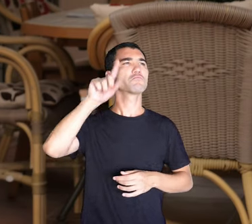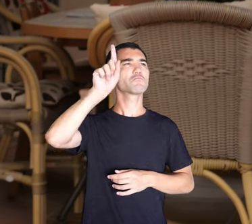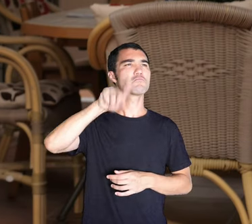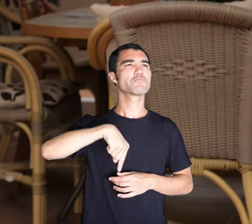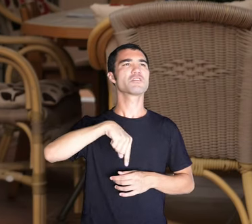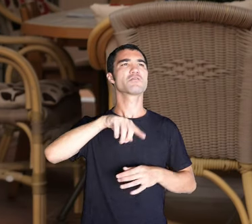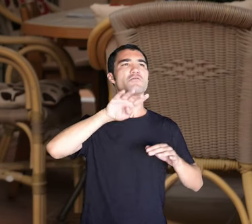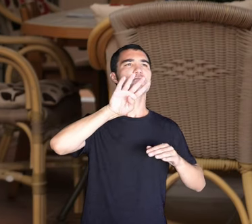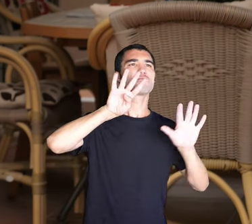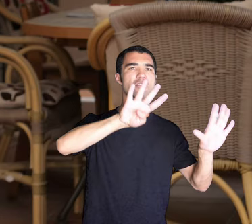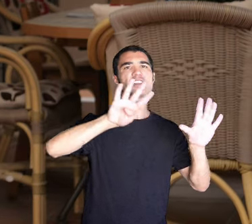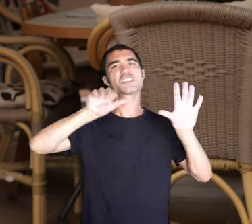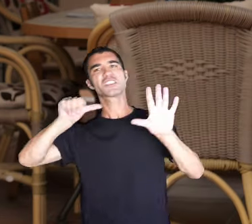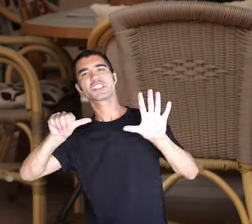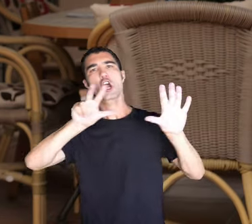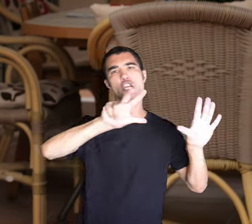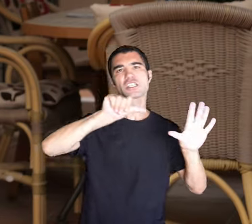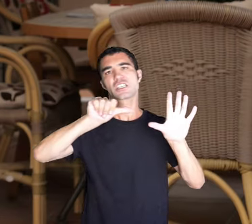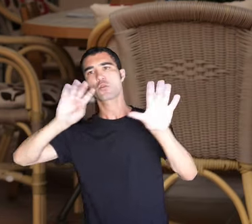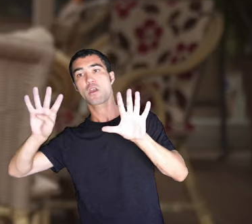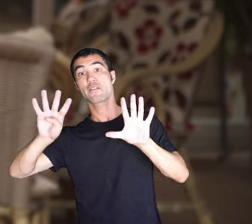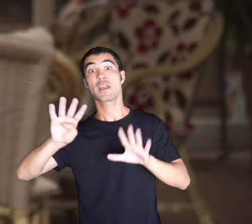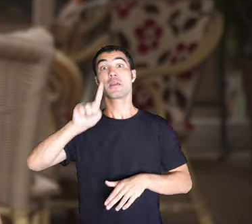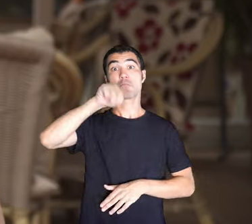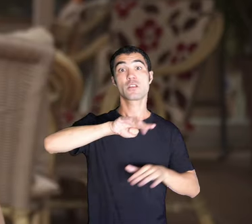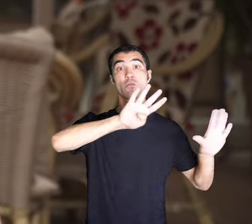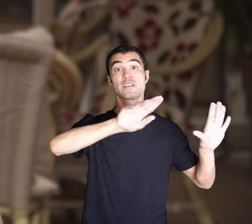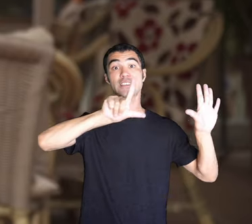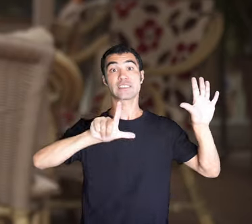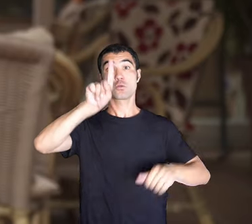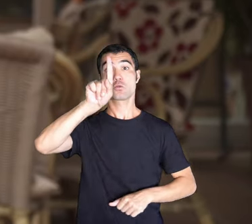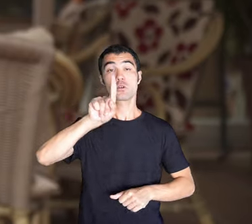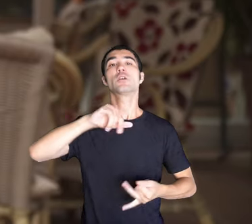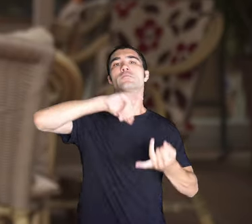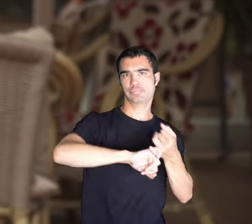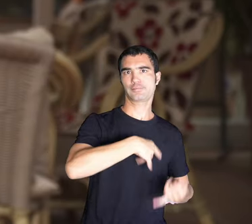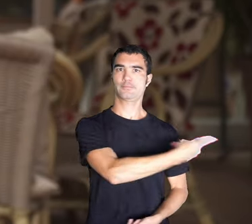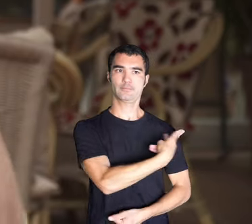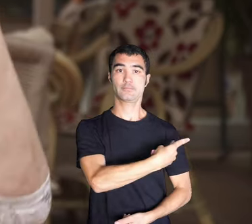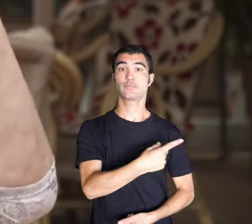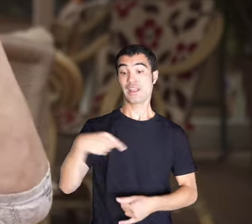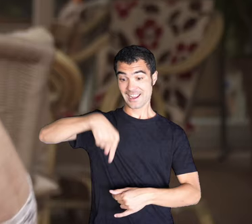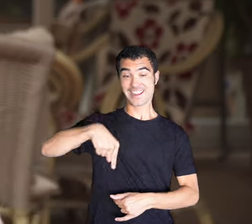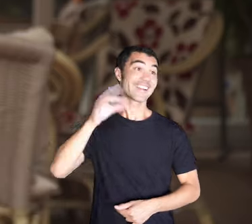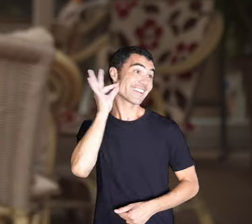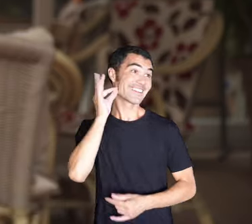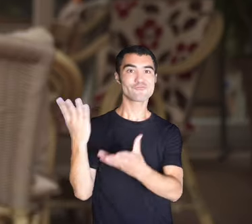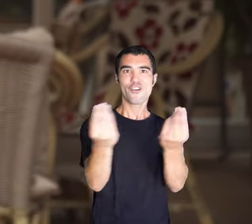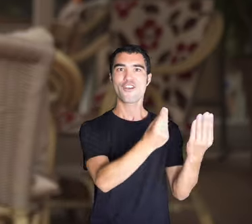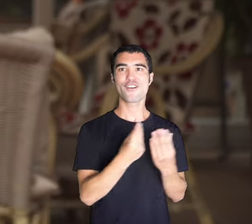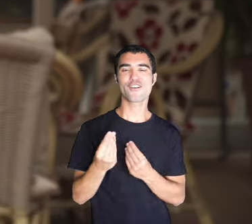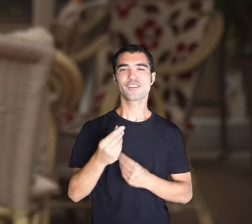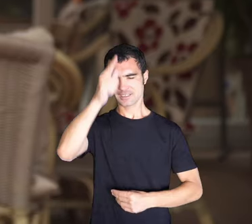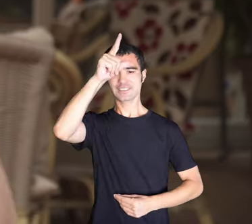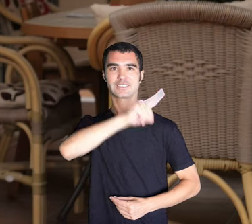68, 69 me parece, nos hemos casado en 71. Muchas chicas de aquí se casaron con los que hacían